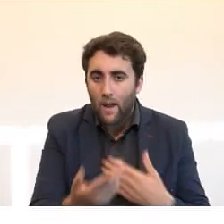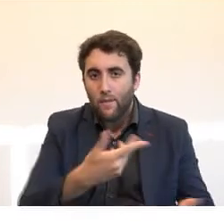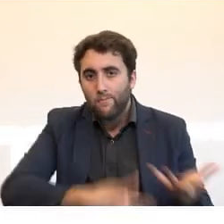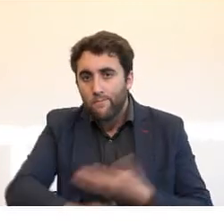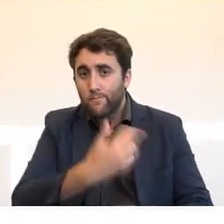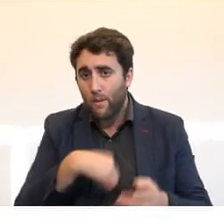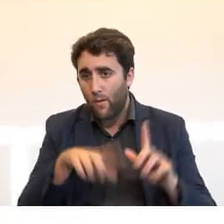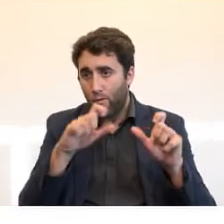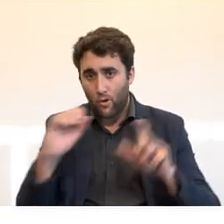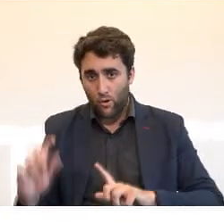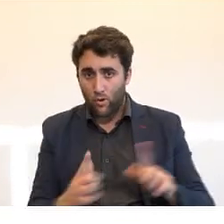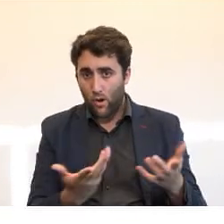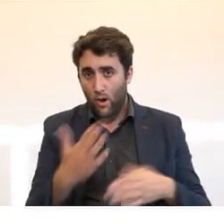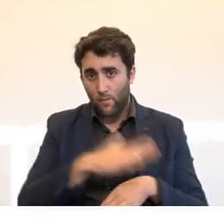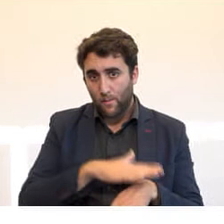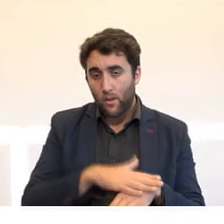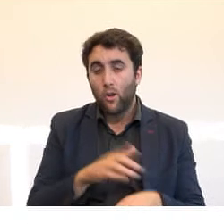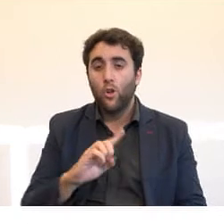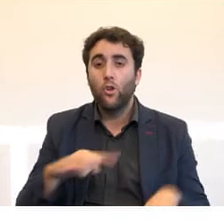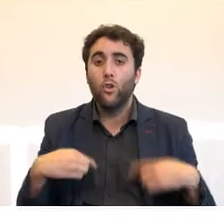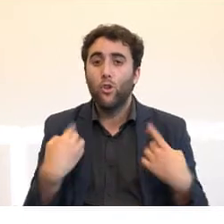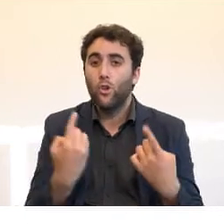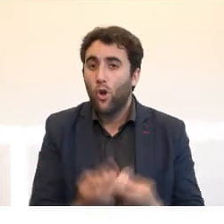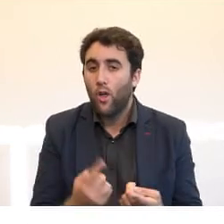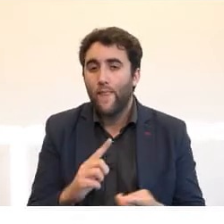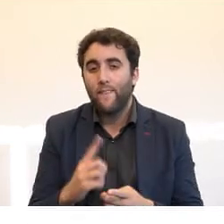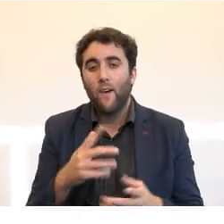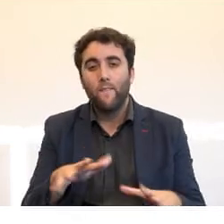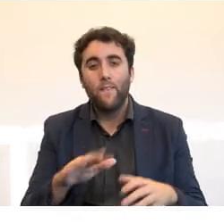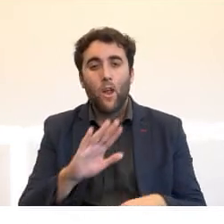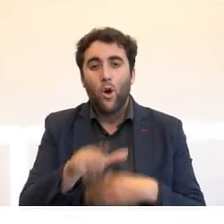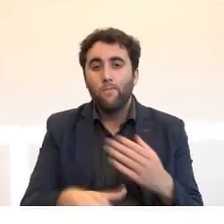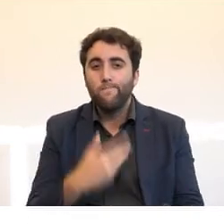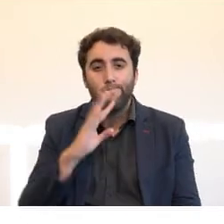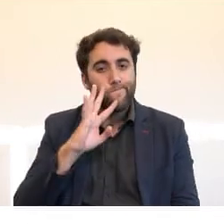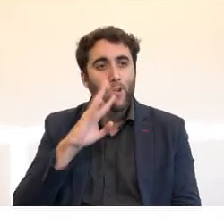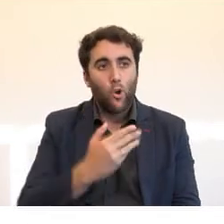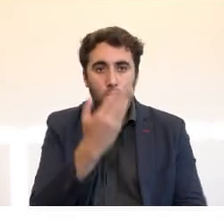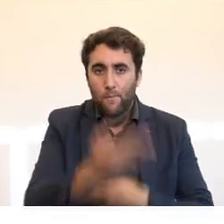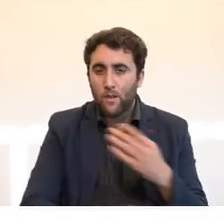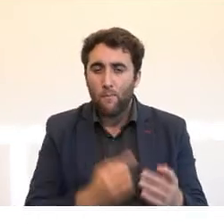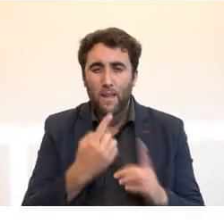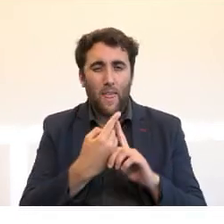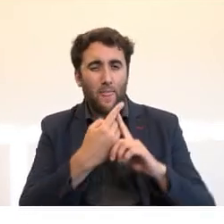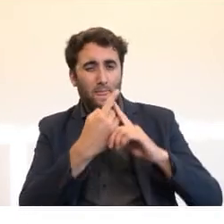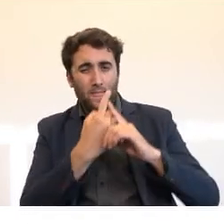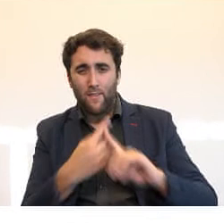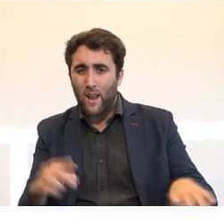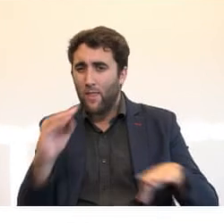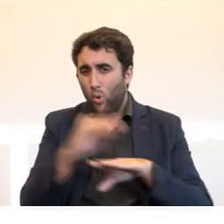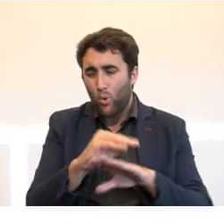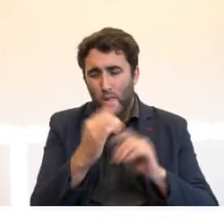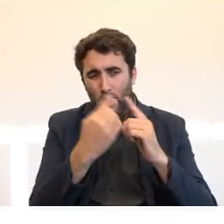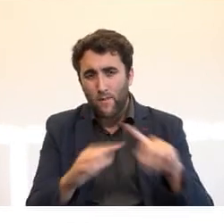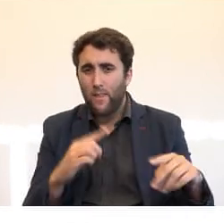pantalla. Todos deberíamos alguna vez vivir con extraños lo más distintos posibles a nosotros. Todos